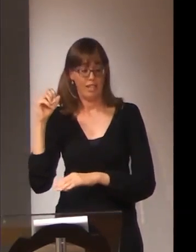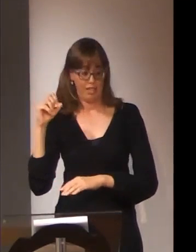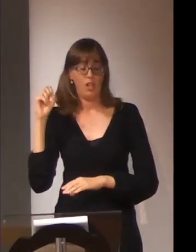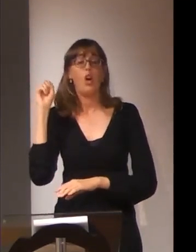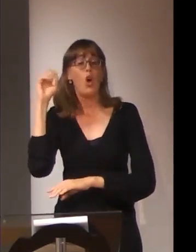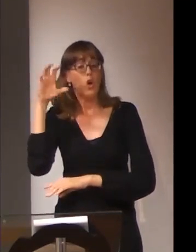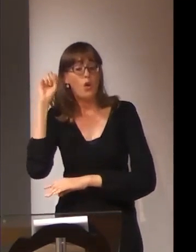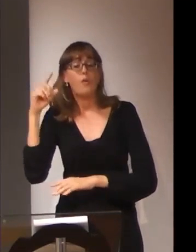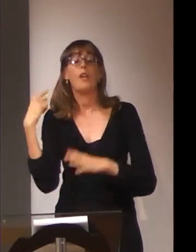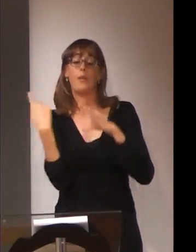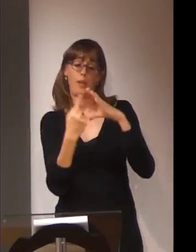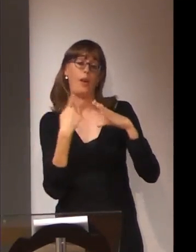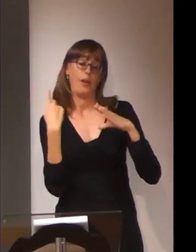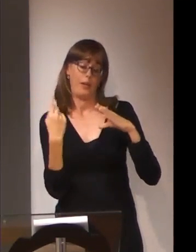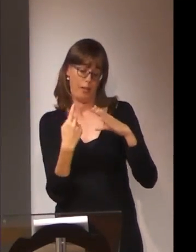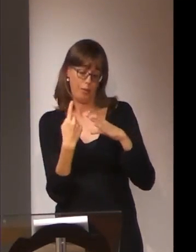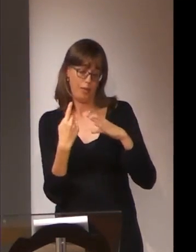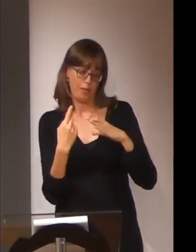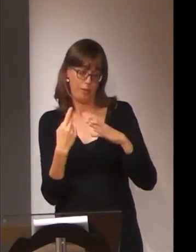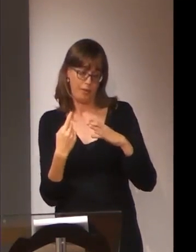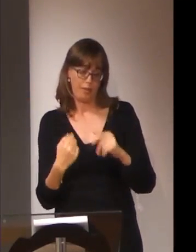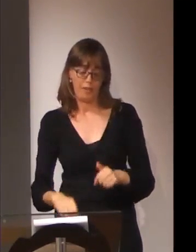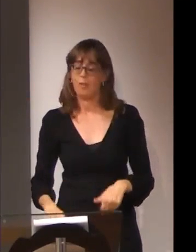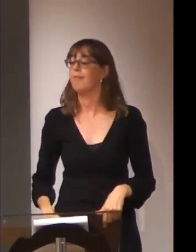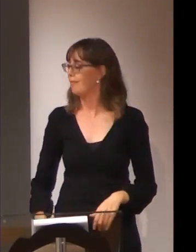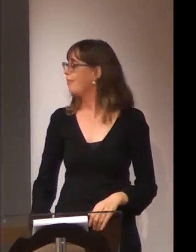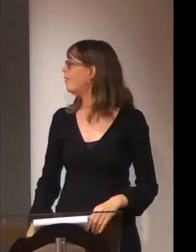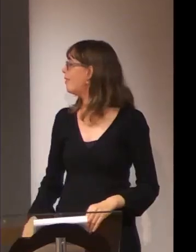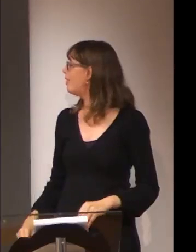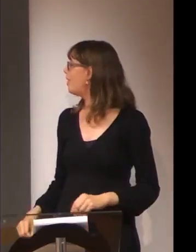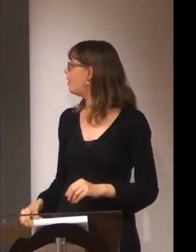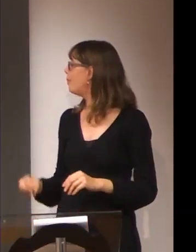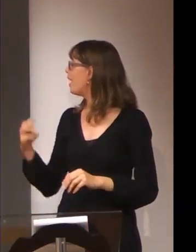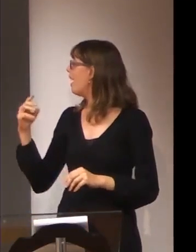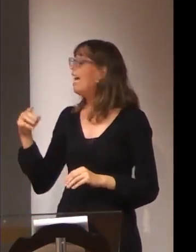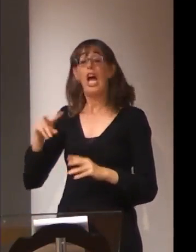impartió esta ponencia y versaba, como digo, sobre el autismo.